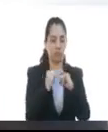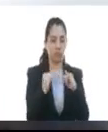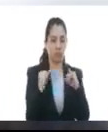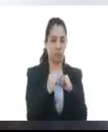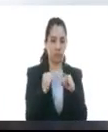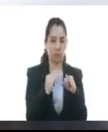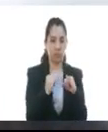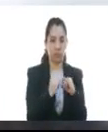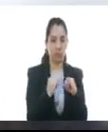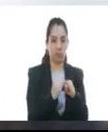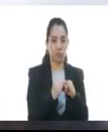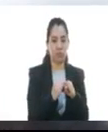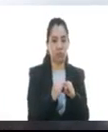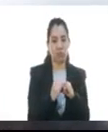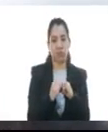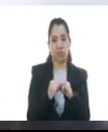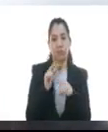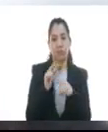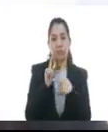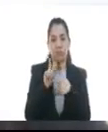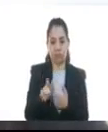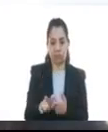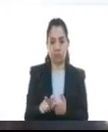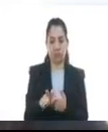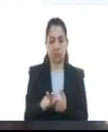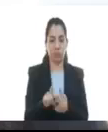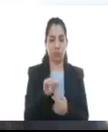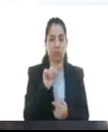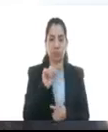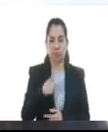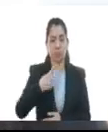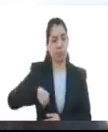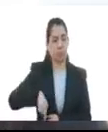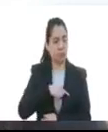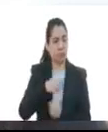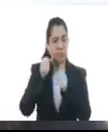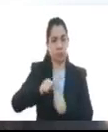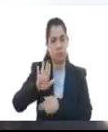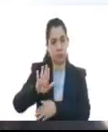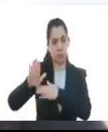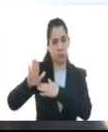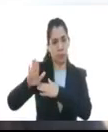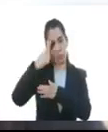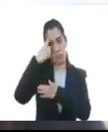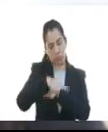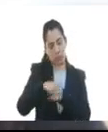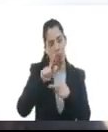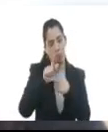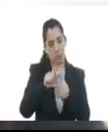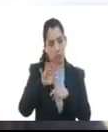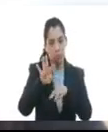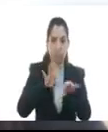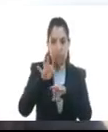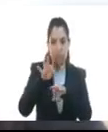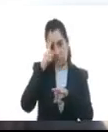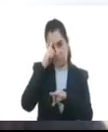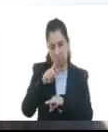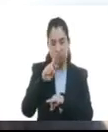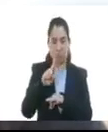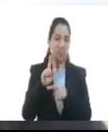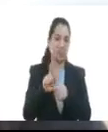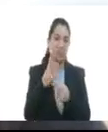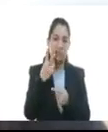materia continúa y refrendamos nuestro compromiso por seguir trabajando con ello y continuar con este premio que es muy